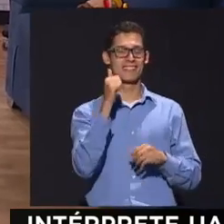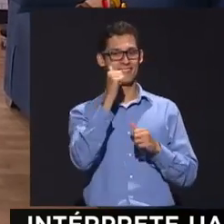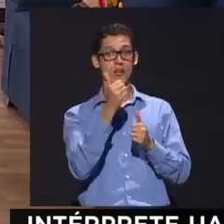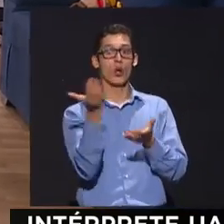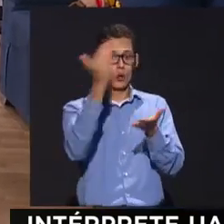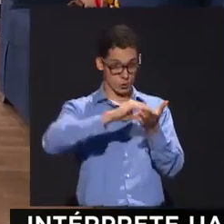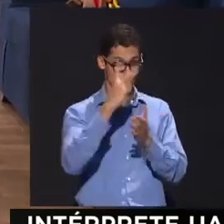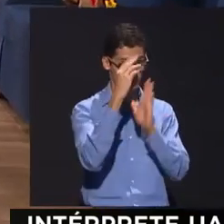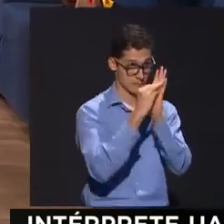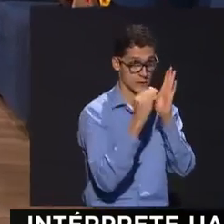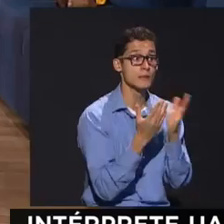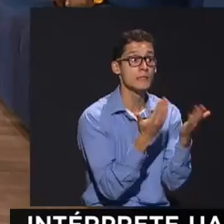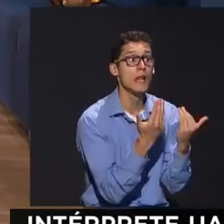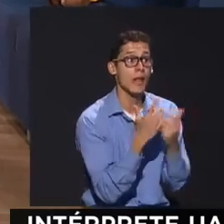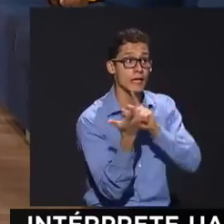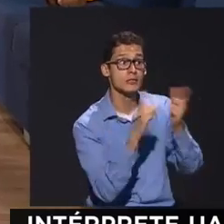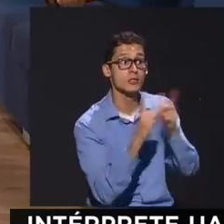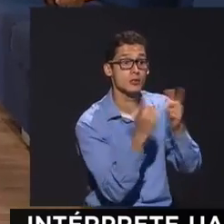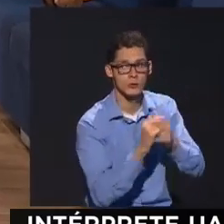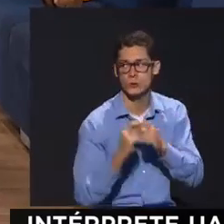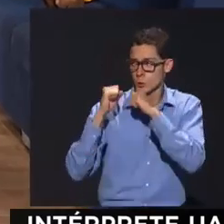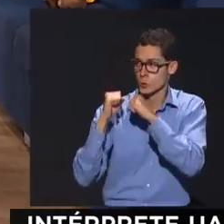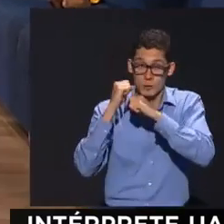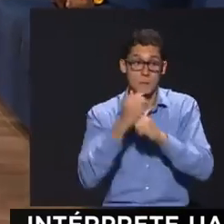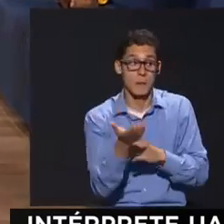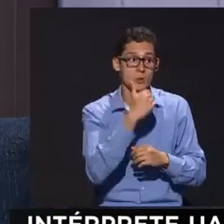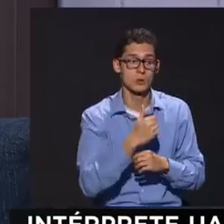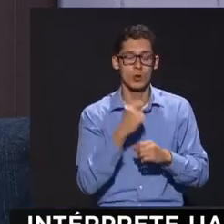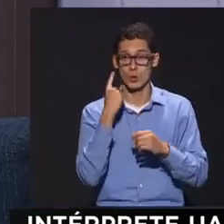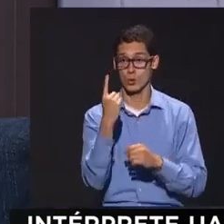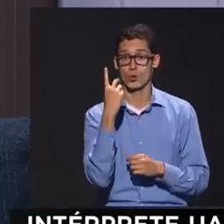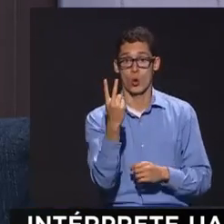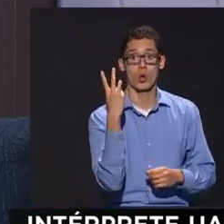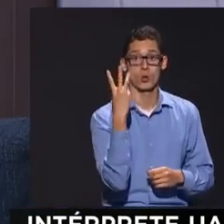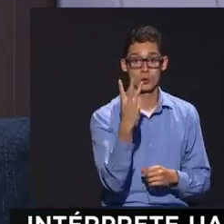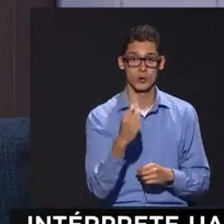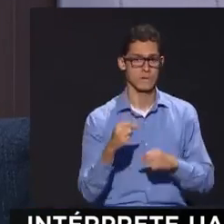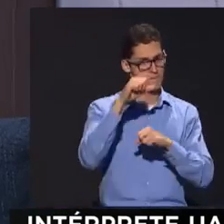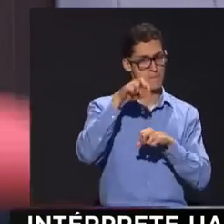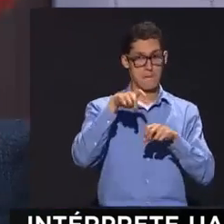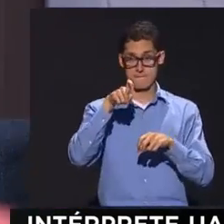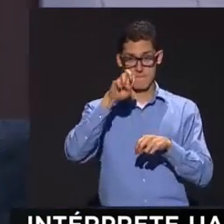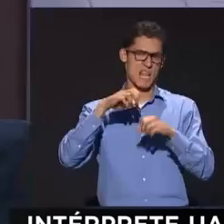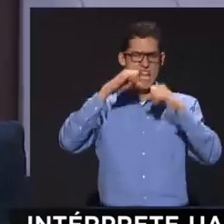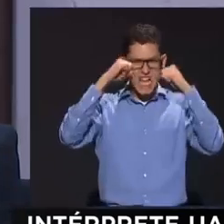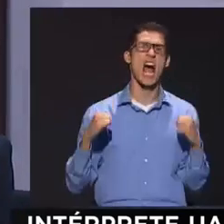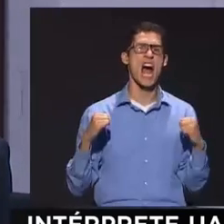se preparan para los guardias ataca 123 rodilla